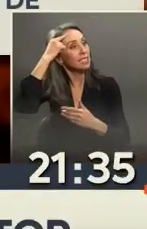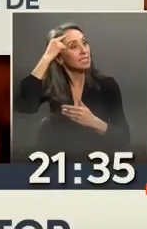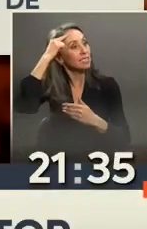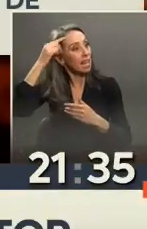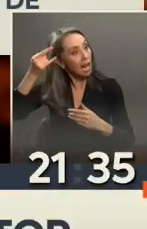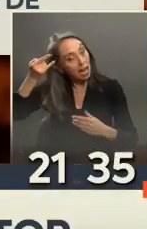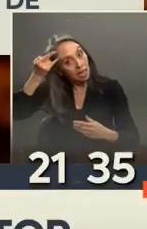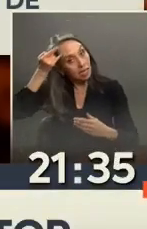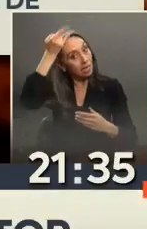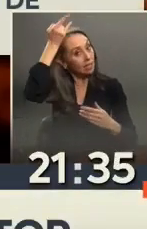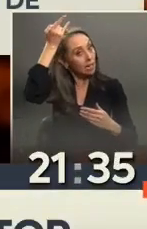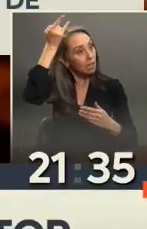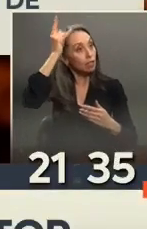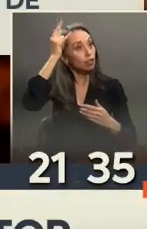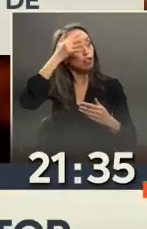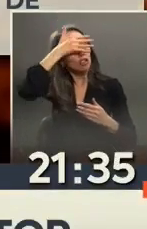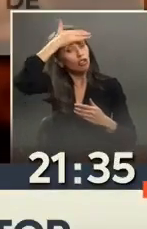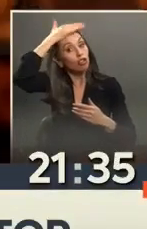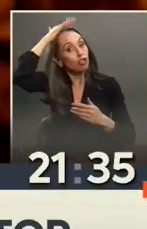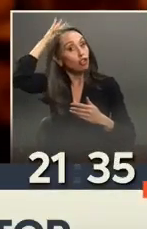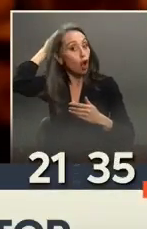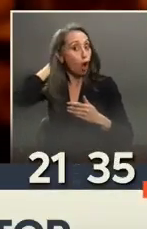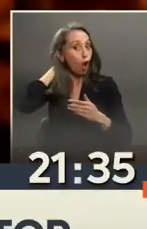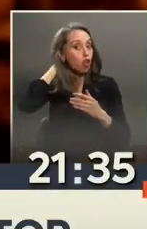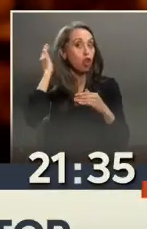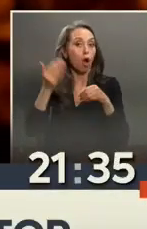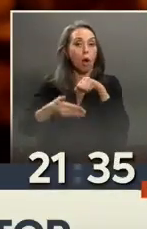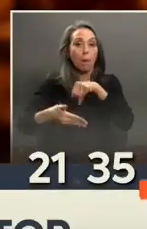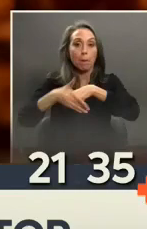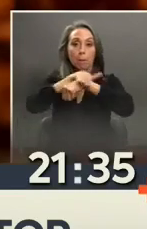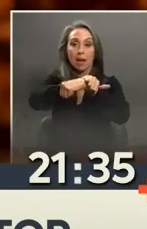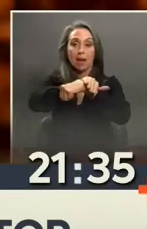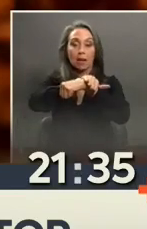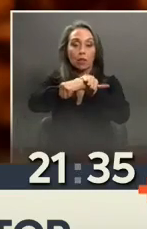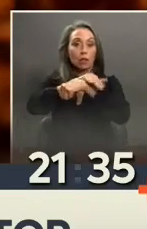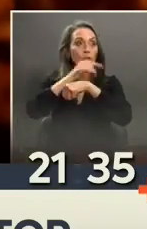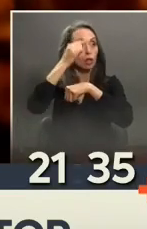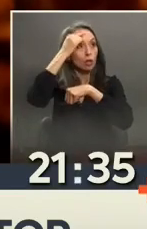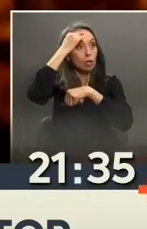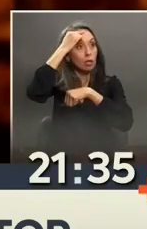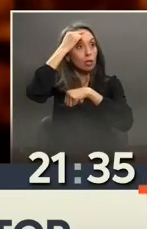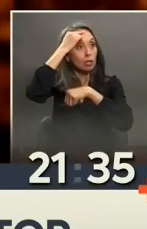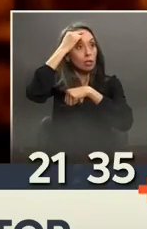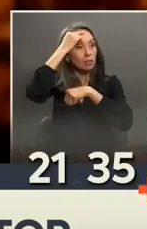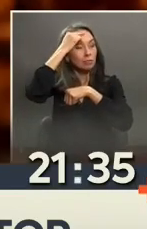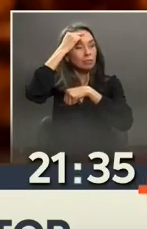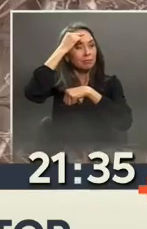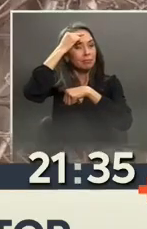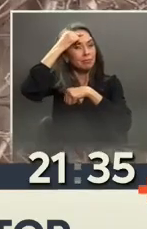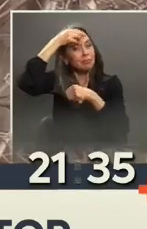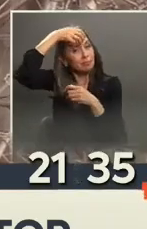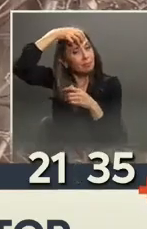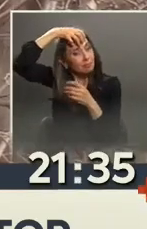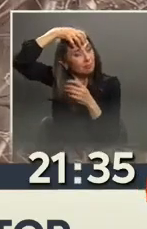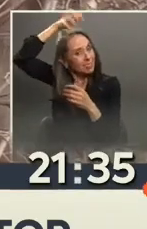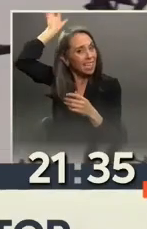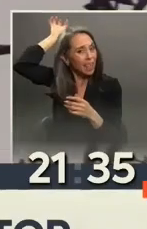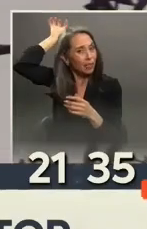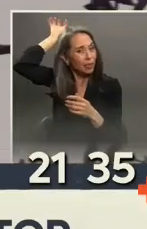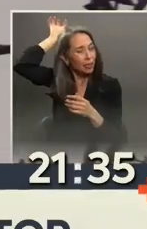pero nunca pensé que era toda la cabeza no sé qué hacer se me había salido el colgajo les